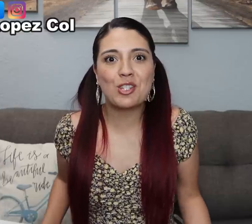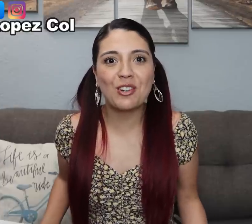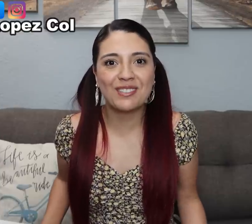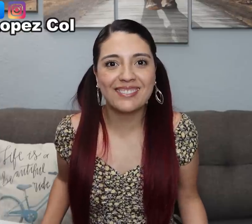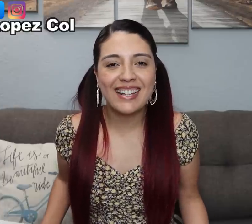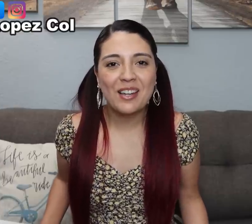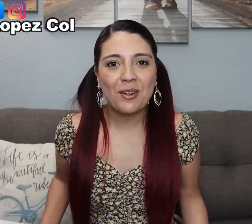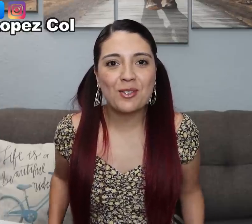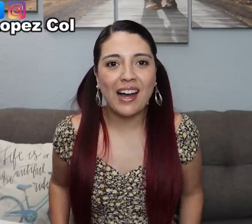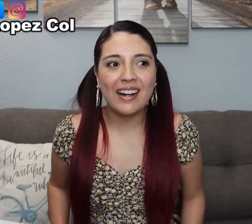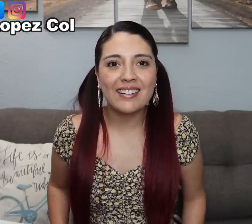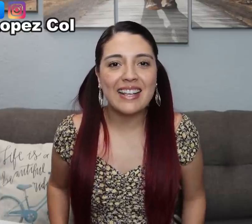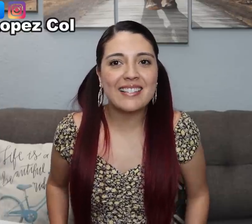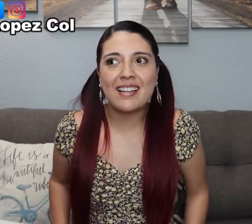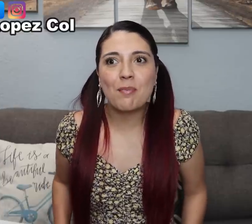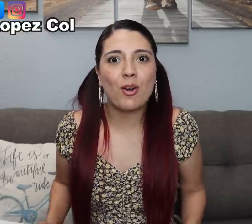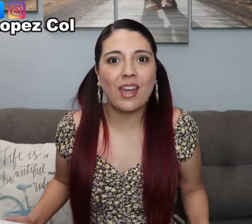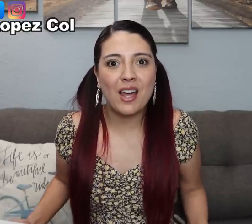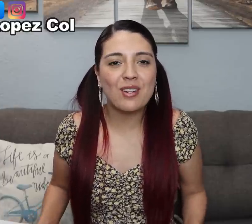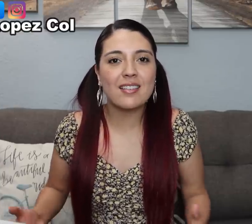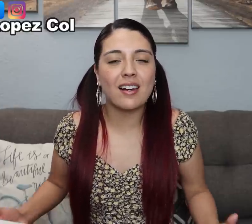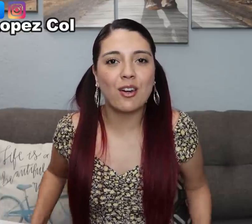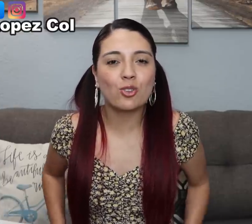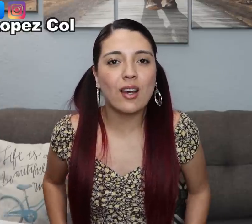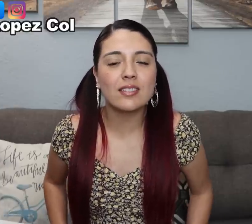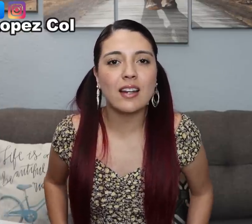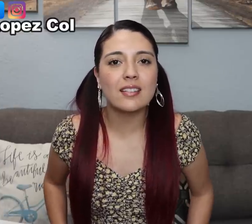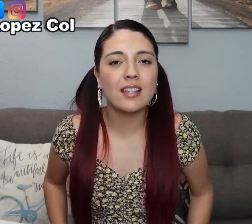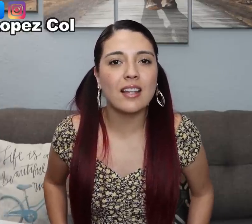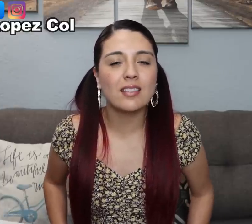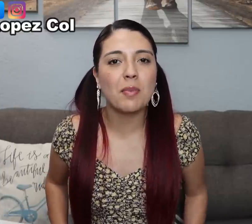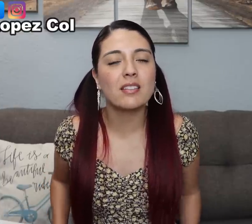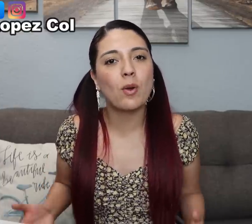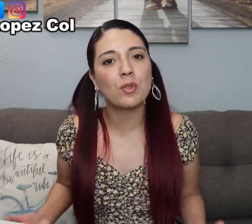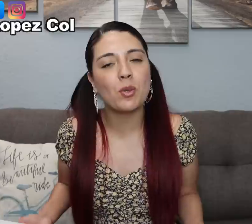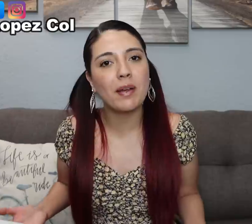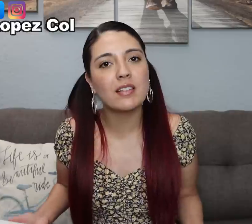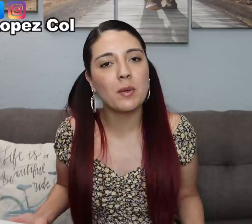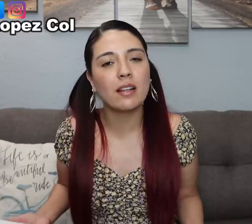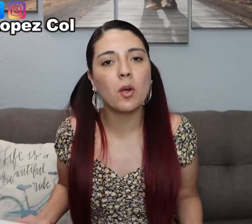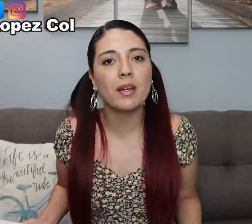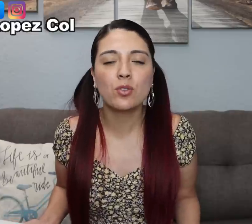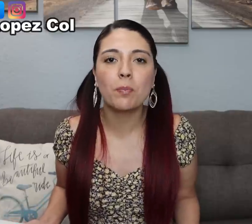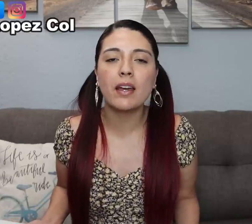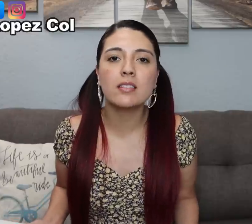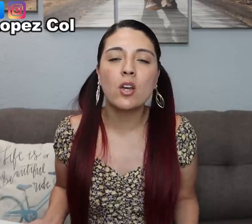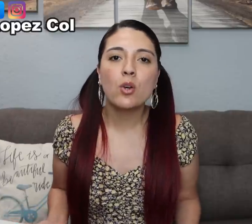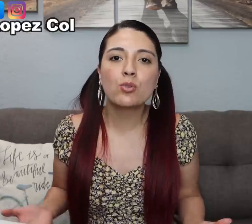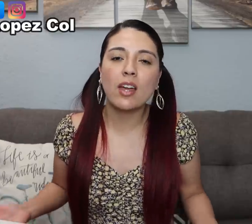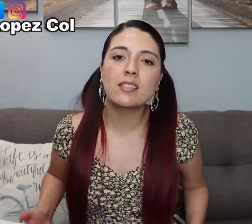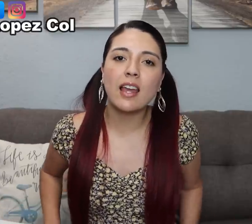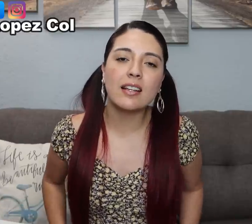otra opción. O sea, les bloquearon y les cerraron todas las entradas y salidas del país, y cuando esto pasa a nivel del comercio en un